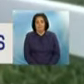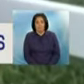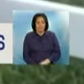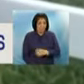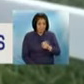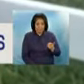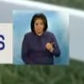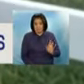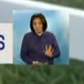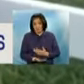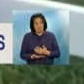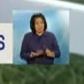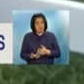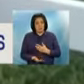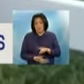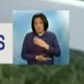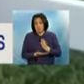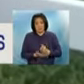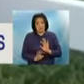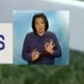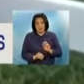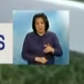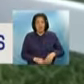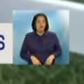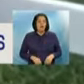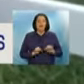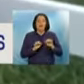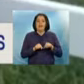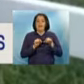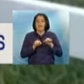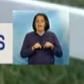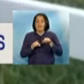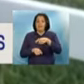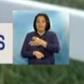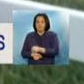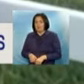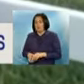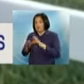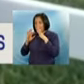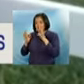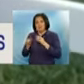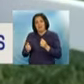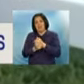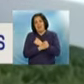Ellos tampoco tienen problema alguno. Son caballo y gato, pero se quieren como dos hermanos.